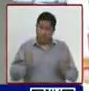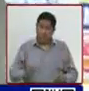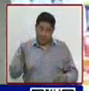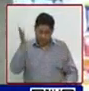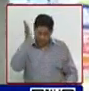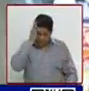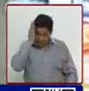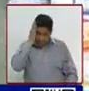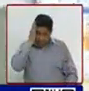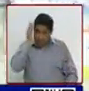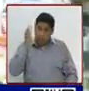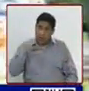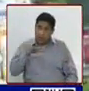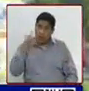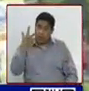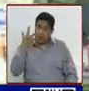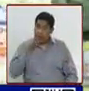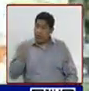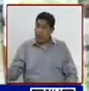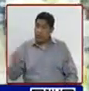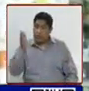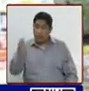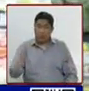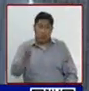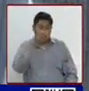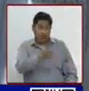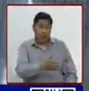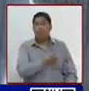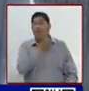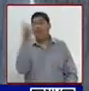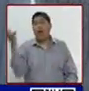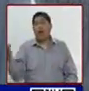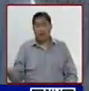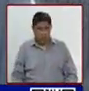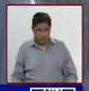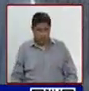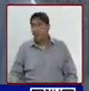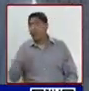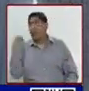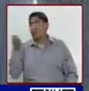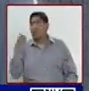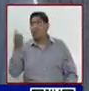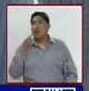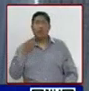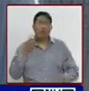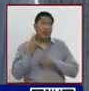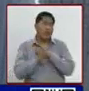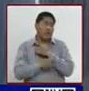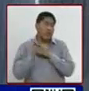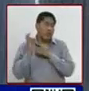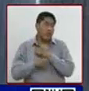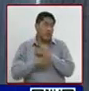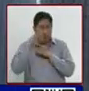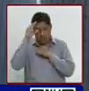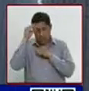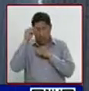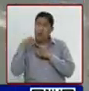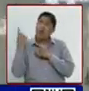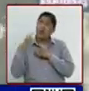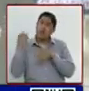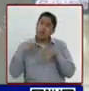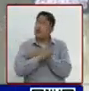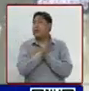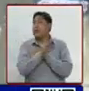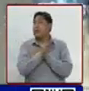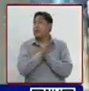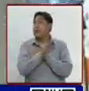saben esperar. Este lugar tiene 3 salidas. Tiene varias salidas. Siempre los asaltos, rateros, ladrones, siempre se entran